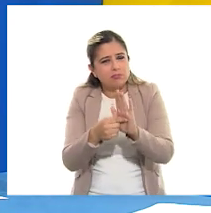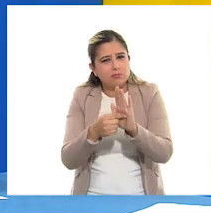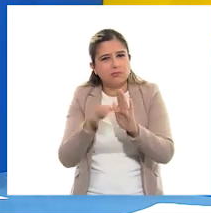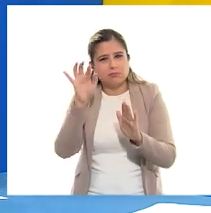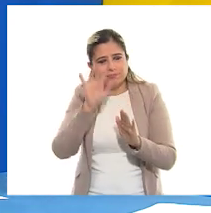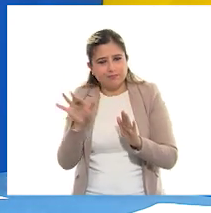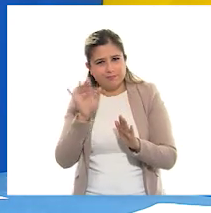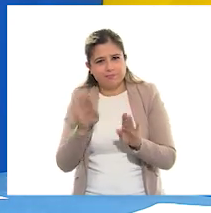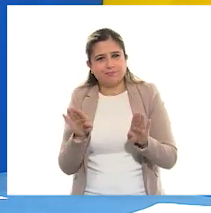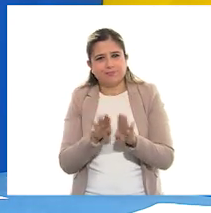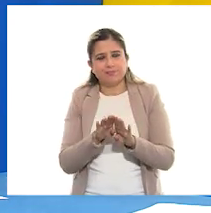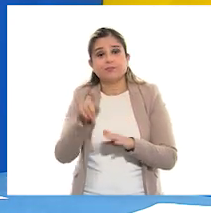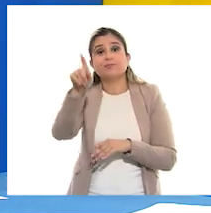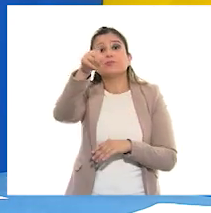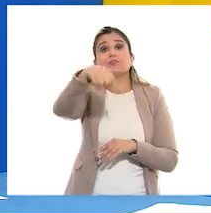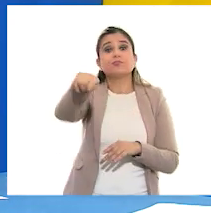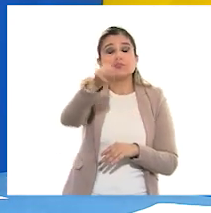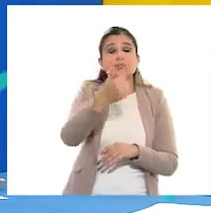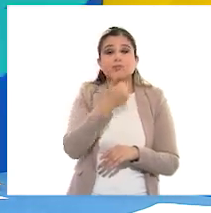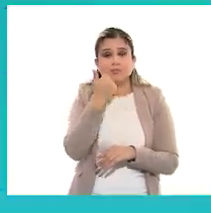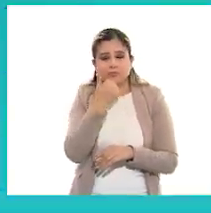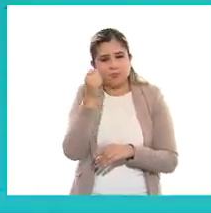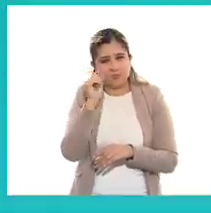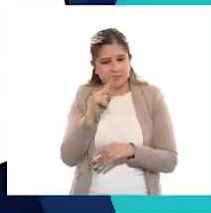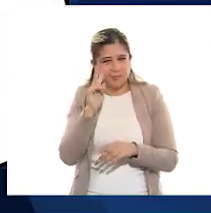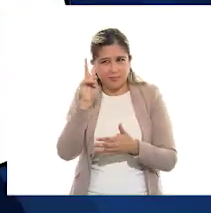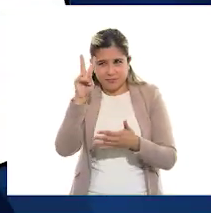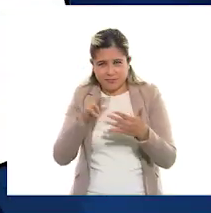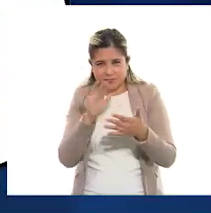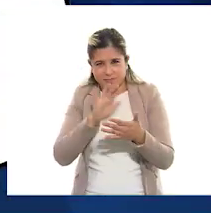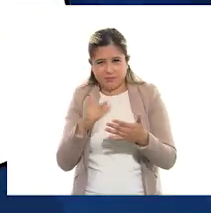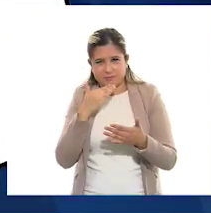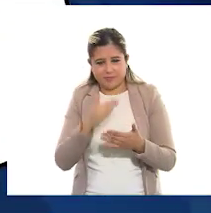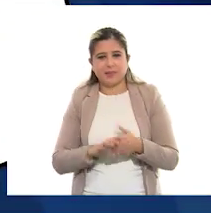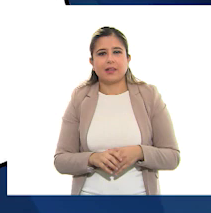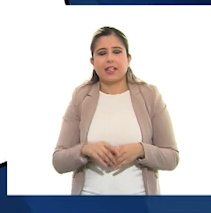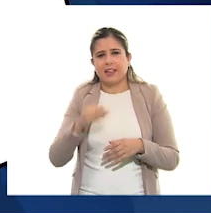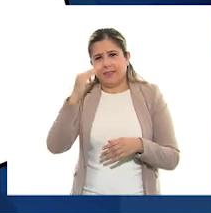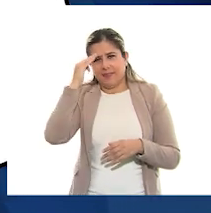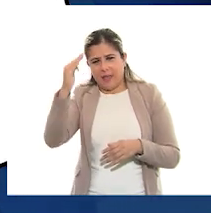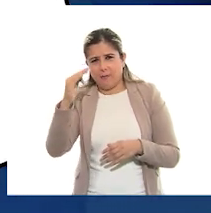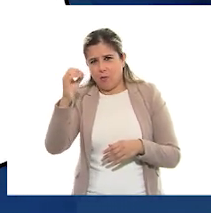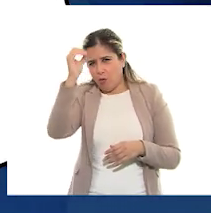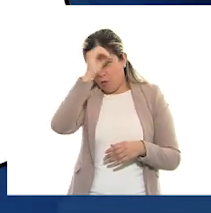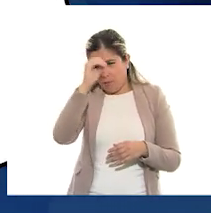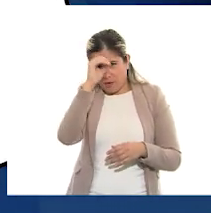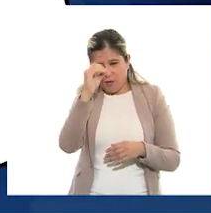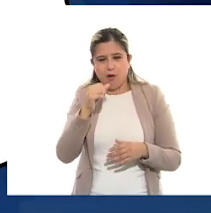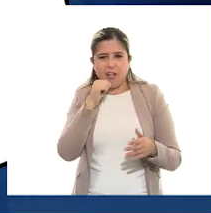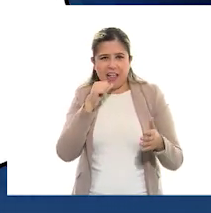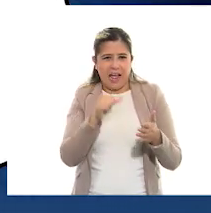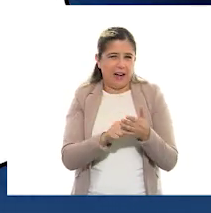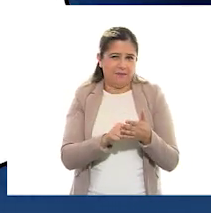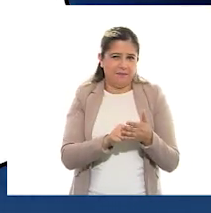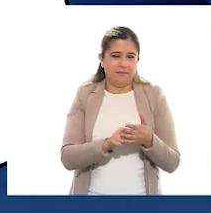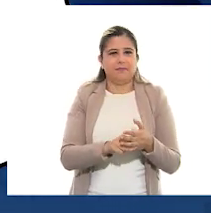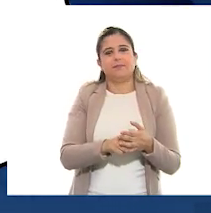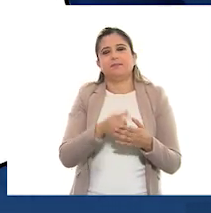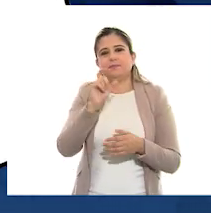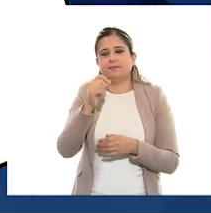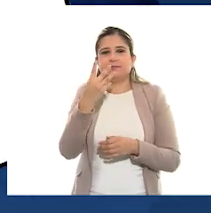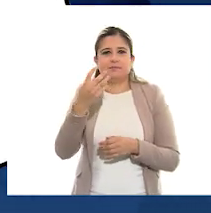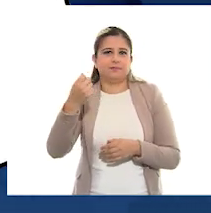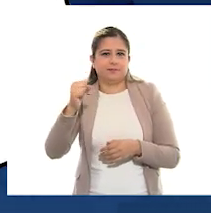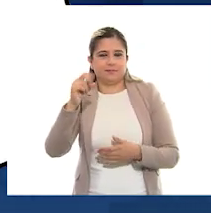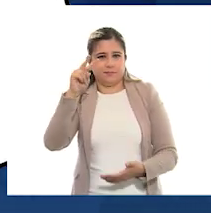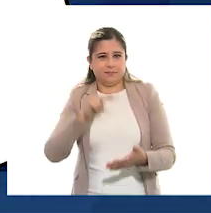cómo se presenta. Y en casa, por favor, hagan lo mismo. El tiempo, opinión, cartas del lector. 24